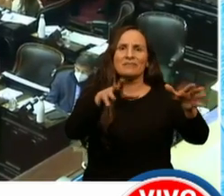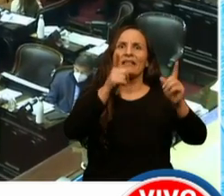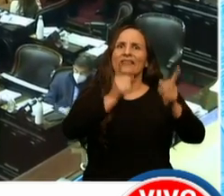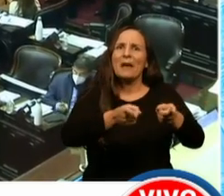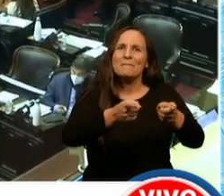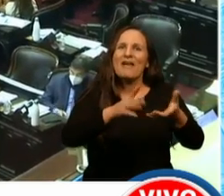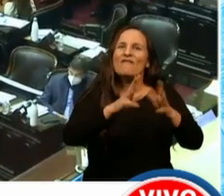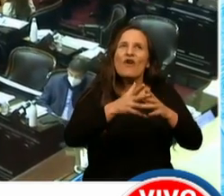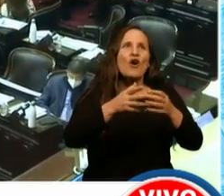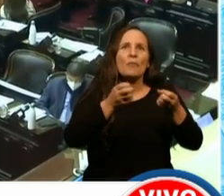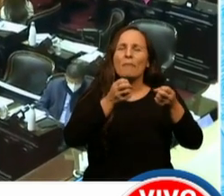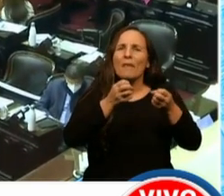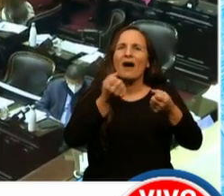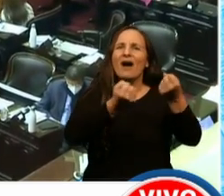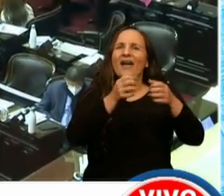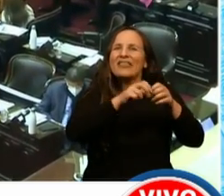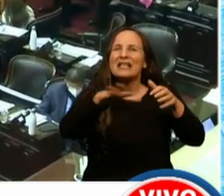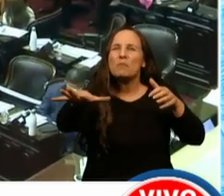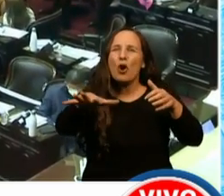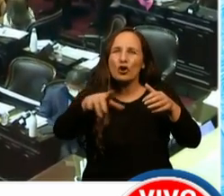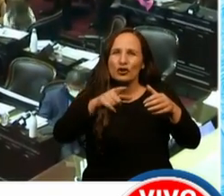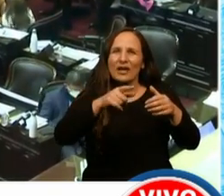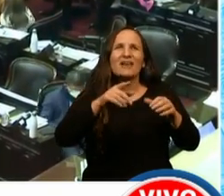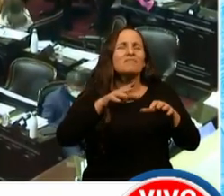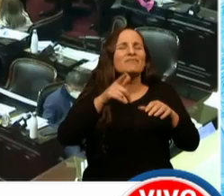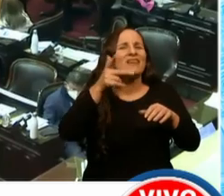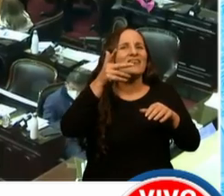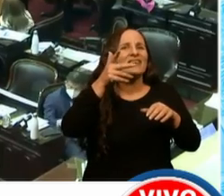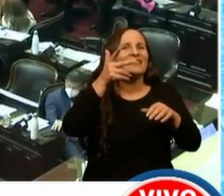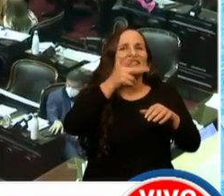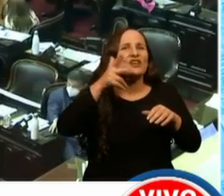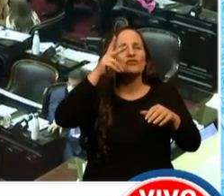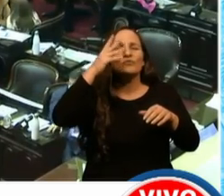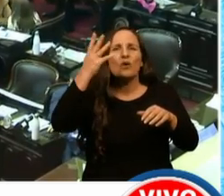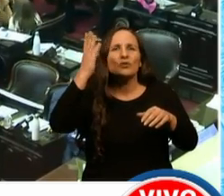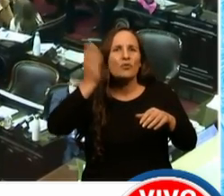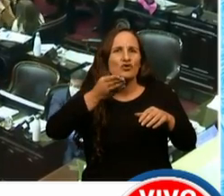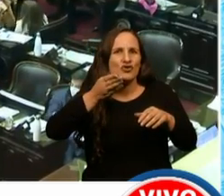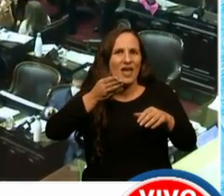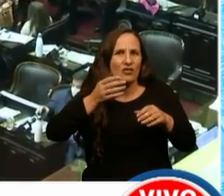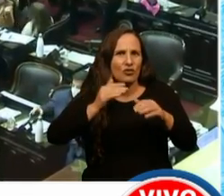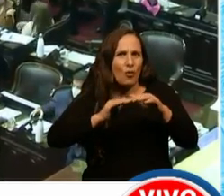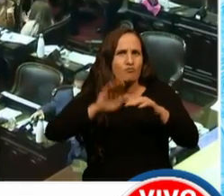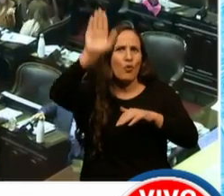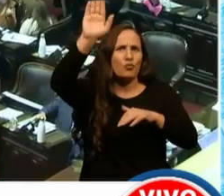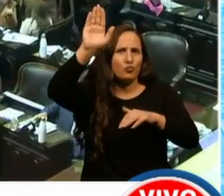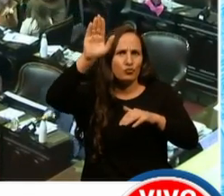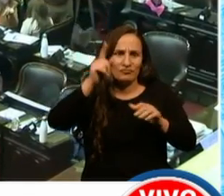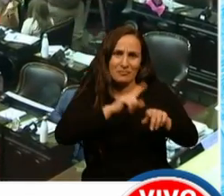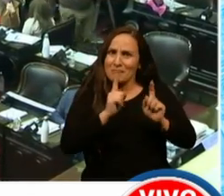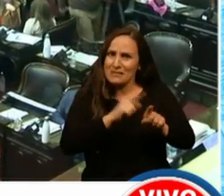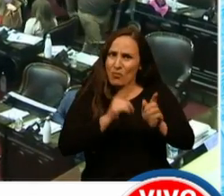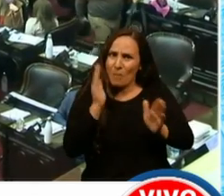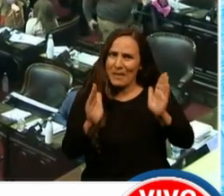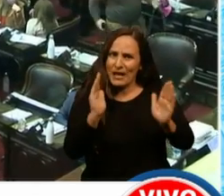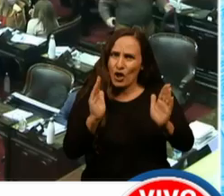crecieron 1 844 por ciento su patrimonio neto en este periodo es decir